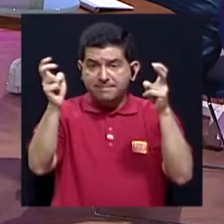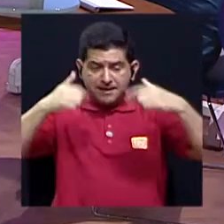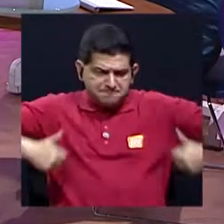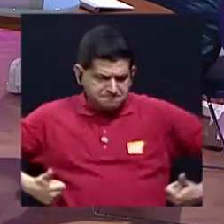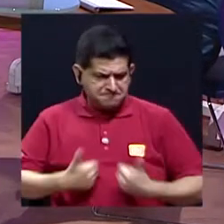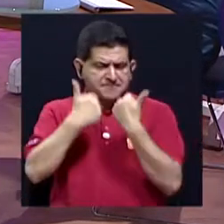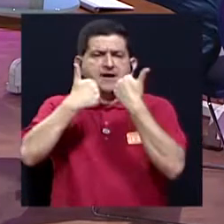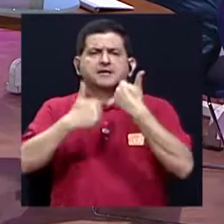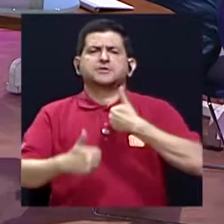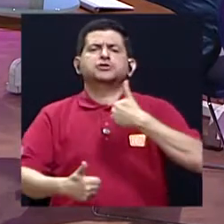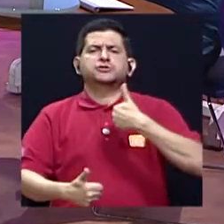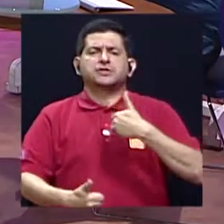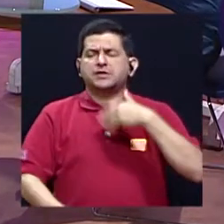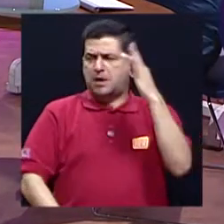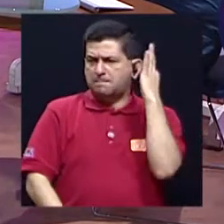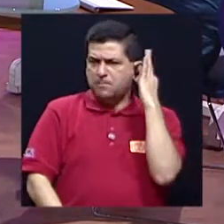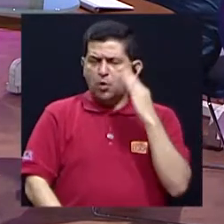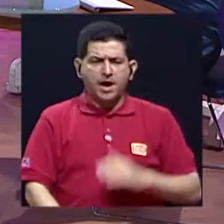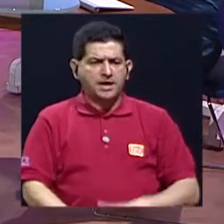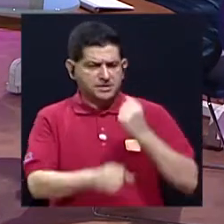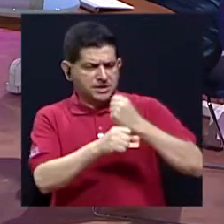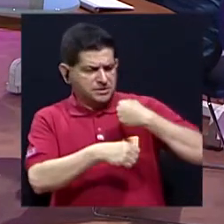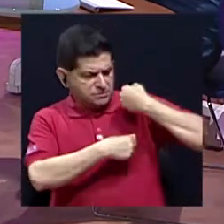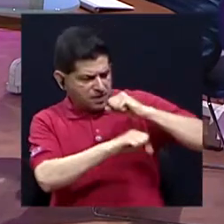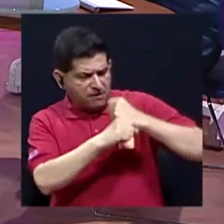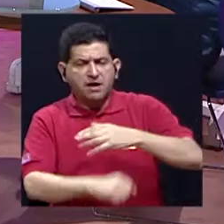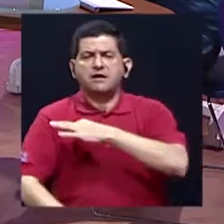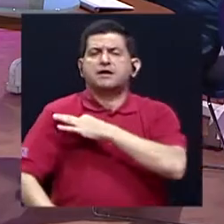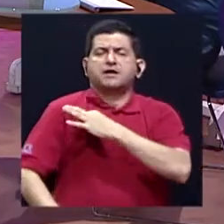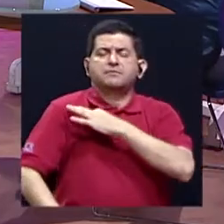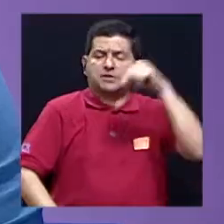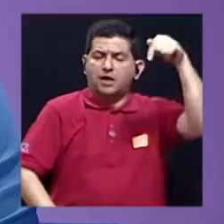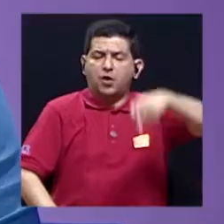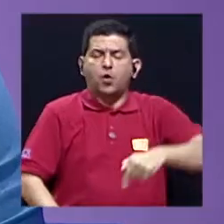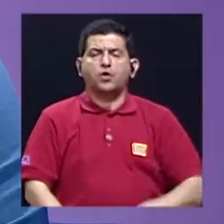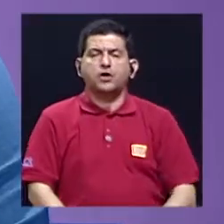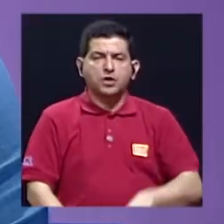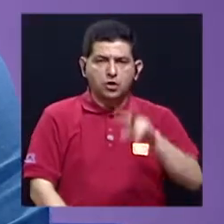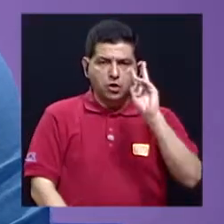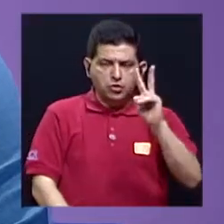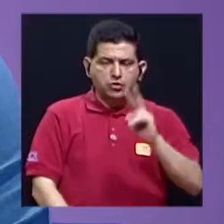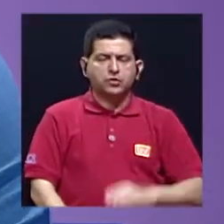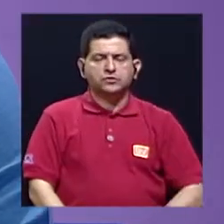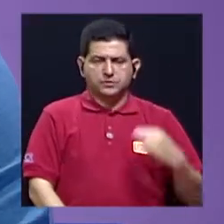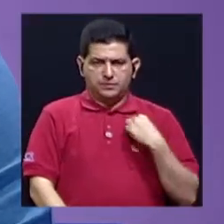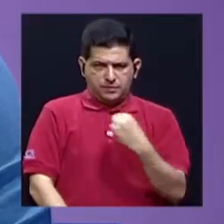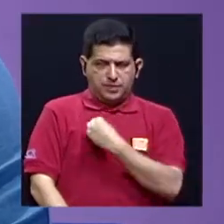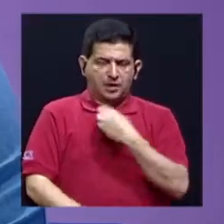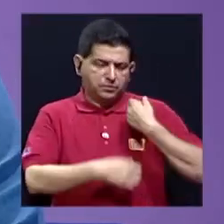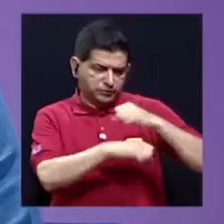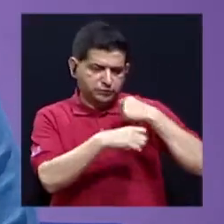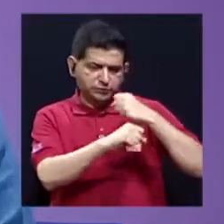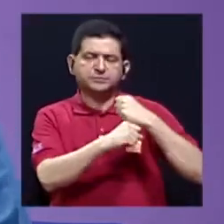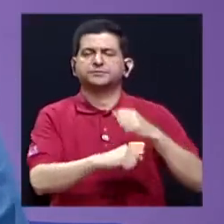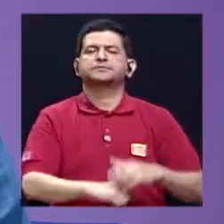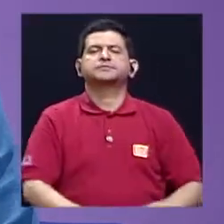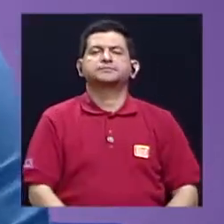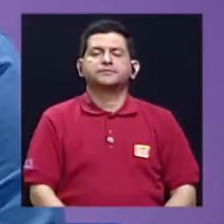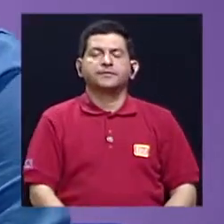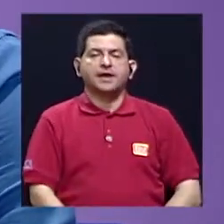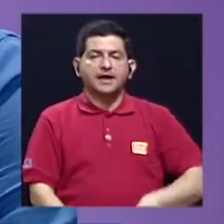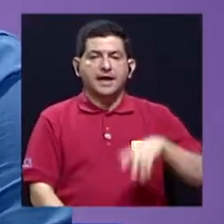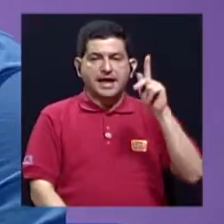retos a los que se enfrentan las mujeres municipalistas, hemos invitado hoy a dos regidoras municipales.